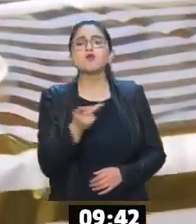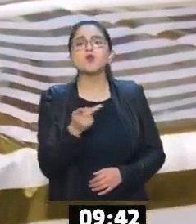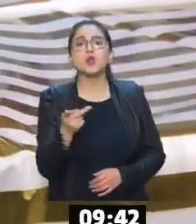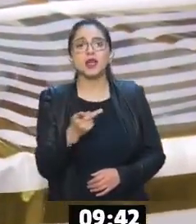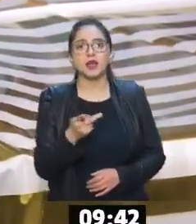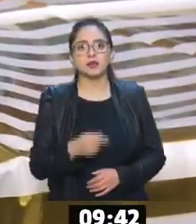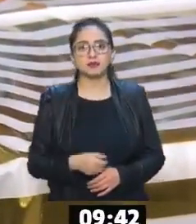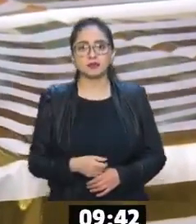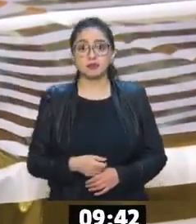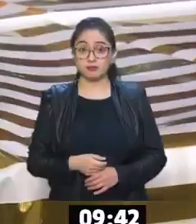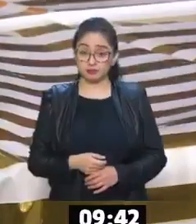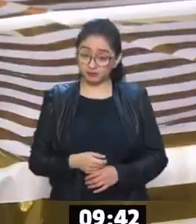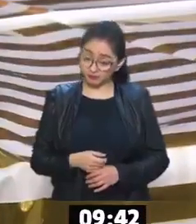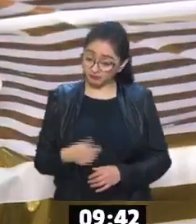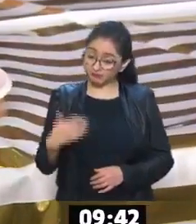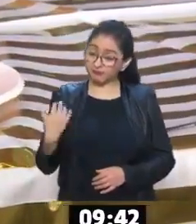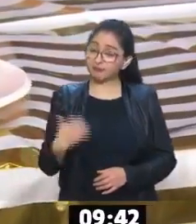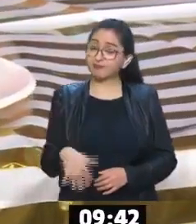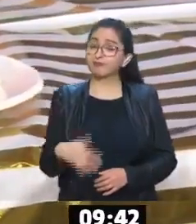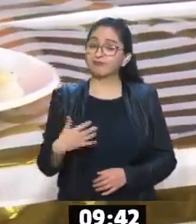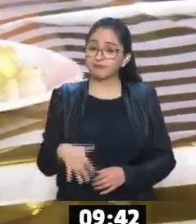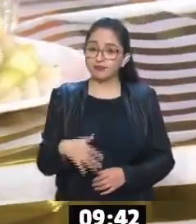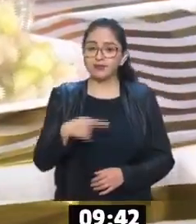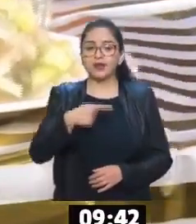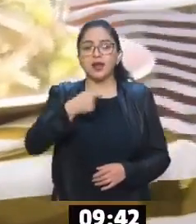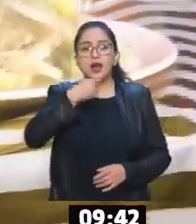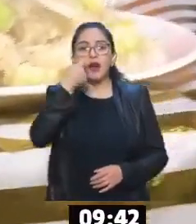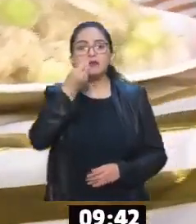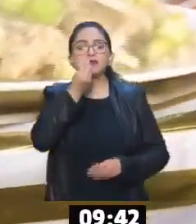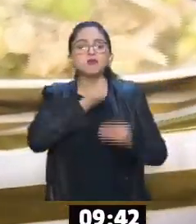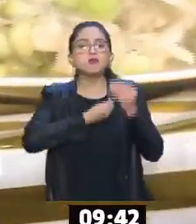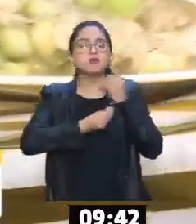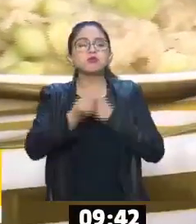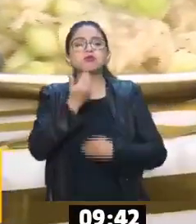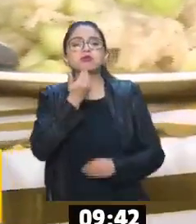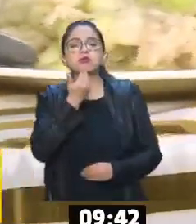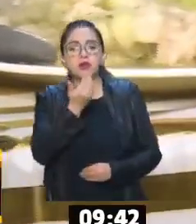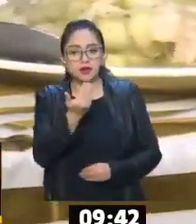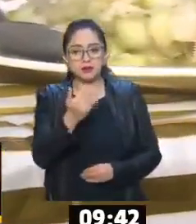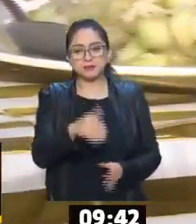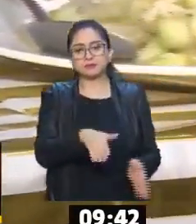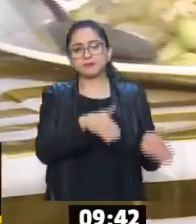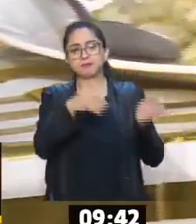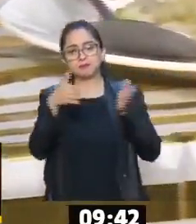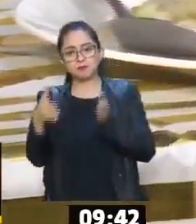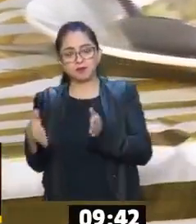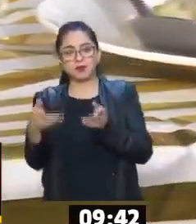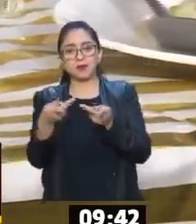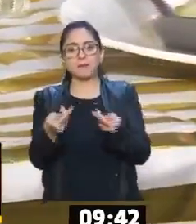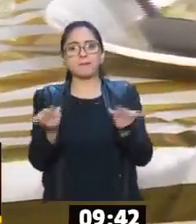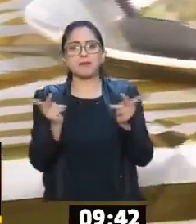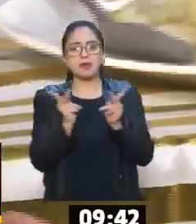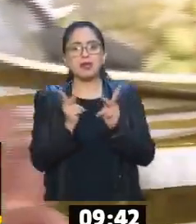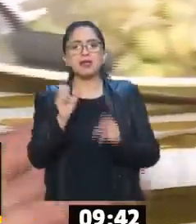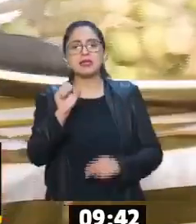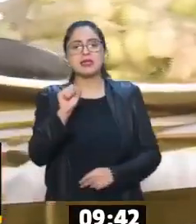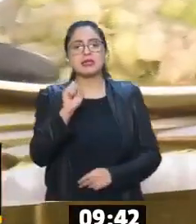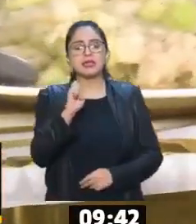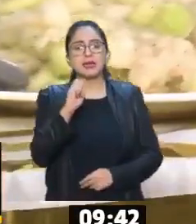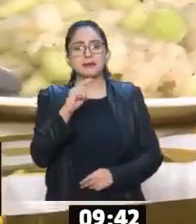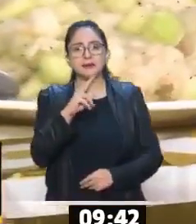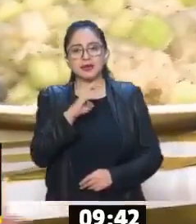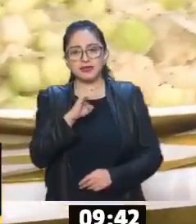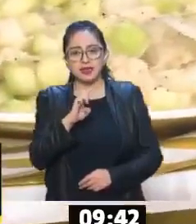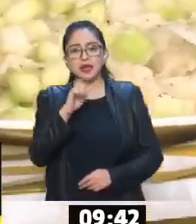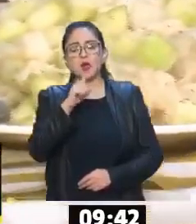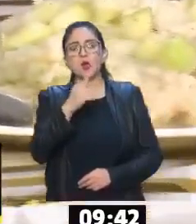¡Ándele! Arroz. Fresco y nutritivo, realmente. ¿Y luego el otro? Nuestro segundo platillo es un ceviche de